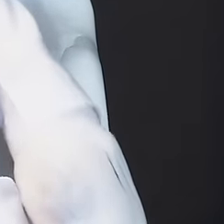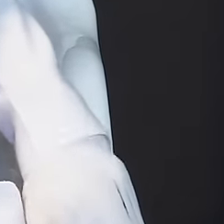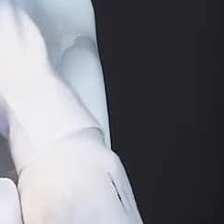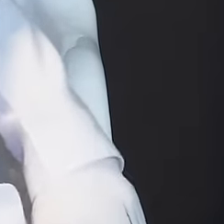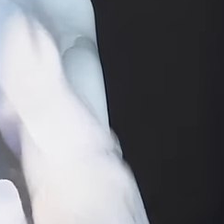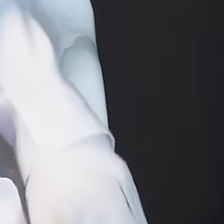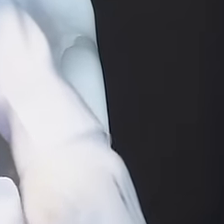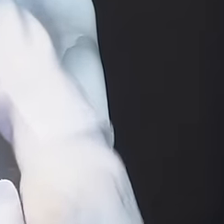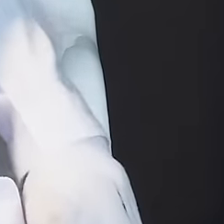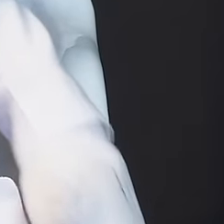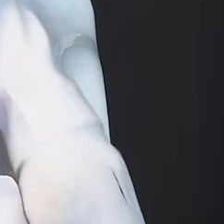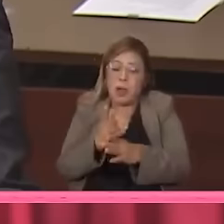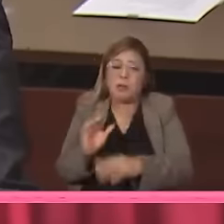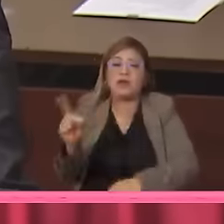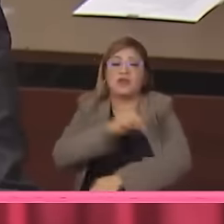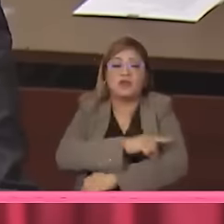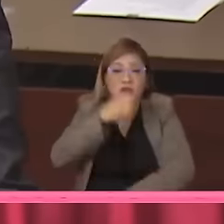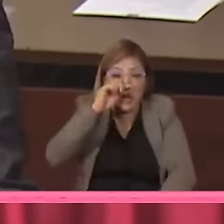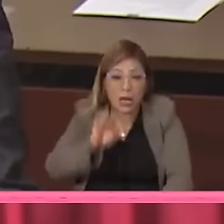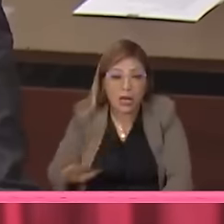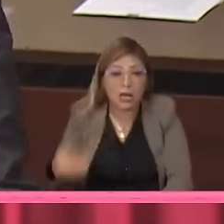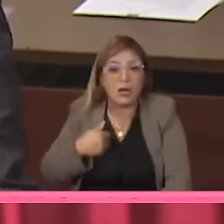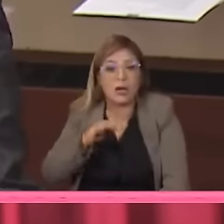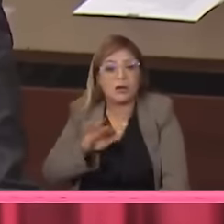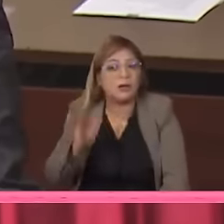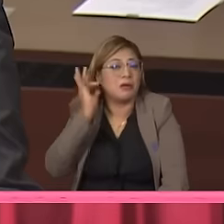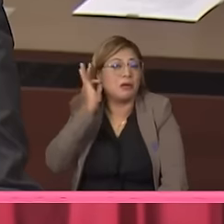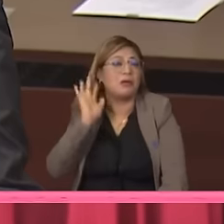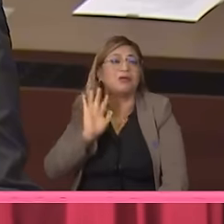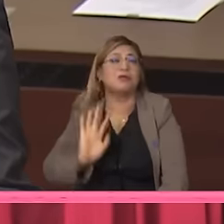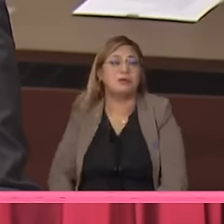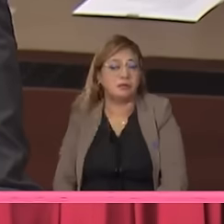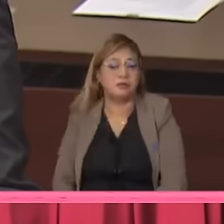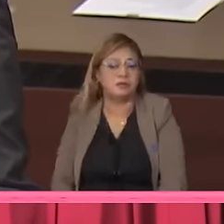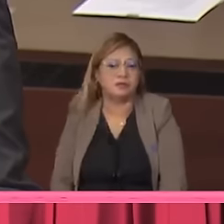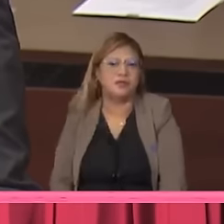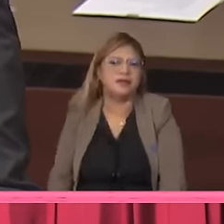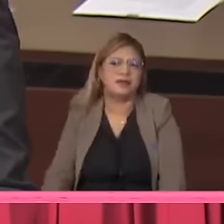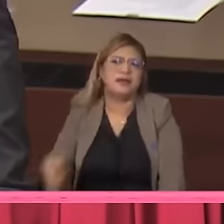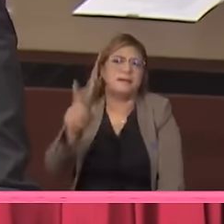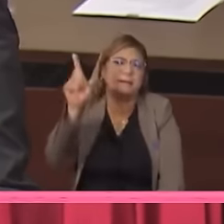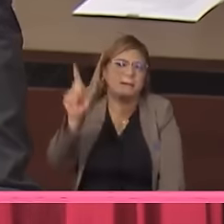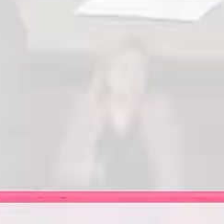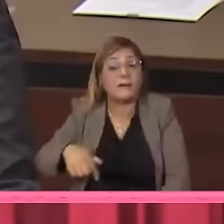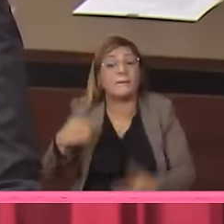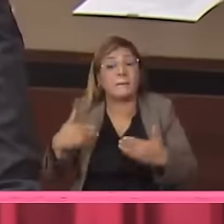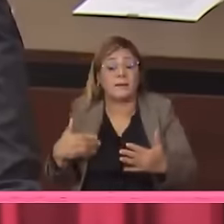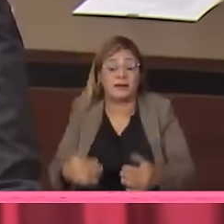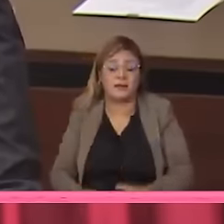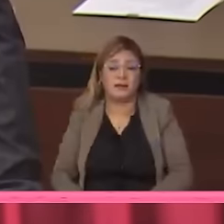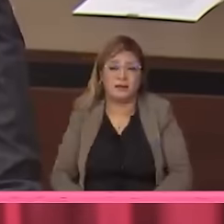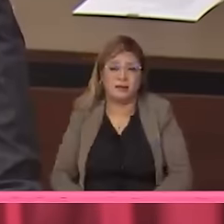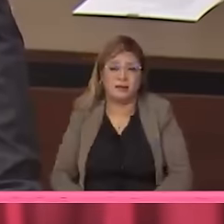el 1 de noviembre como Día del Niño. El mes de la patria empezaba con el Día del Niño. ¿Y